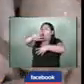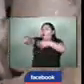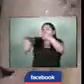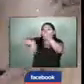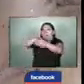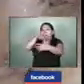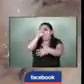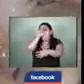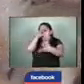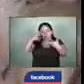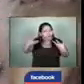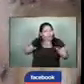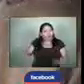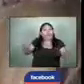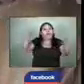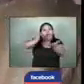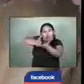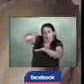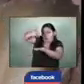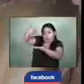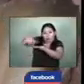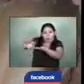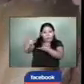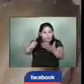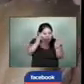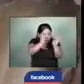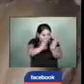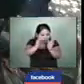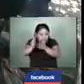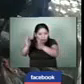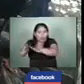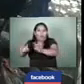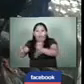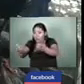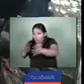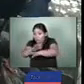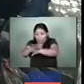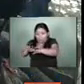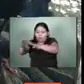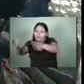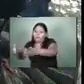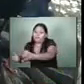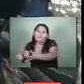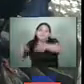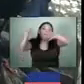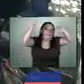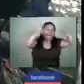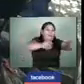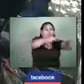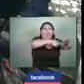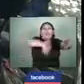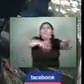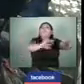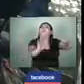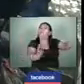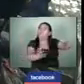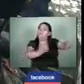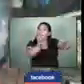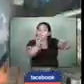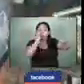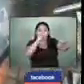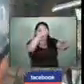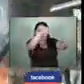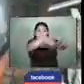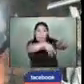poco diremos. Cuando se tienen las piezas, se llevan a estos peroles. ¿Para qué? Nada más y nada